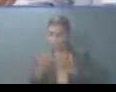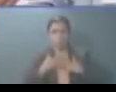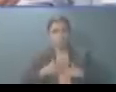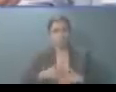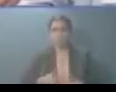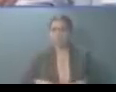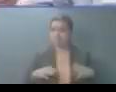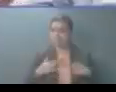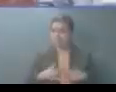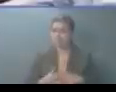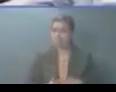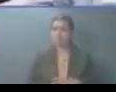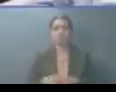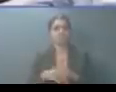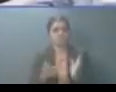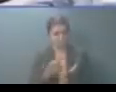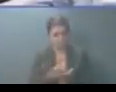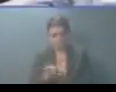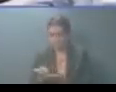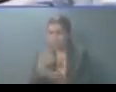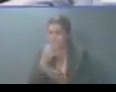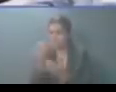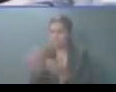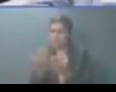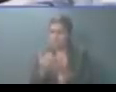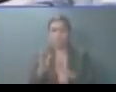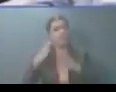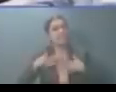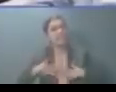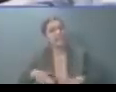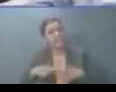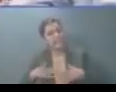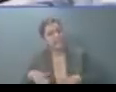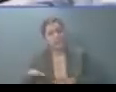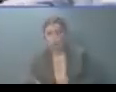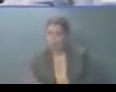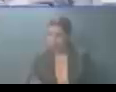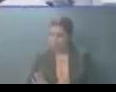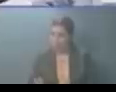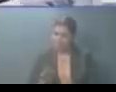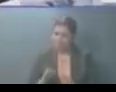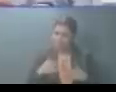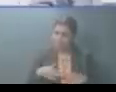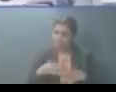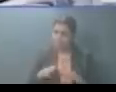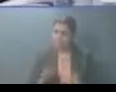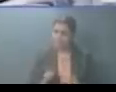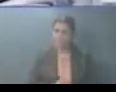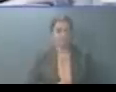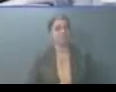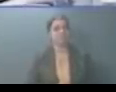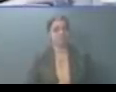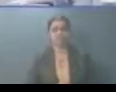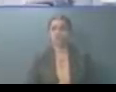honesto. Se lo digo con toda franqueza. Tranquilos, dejen que la